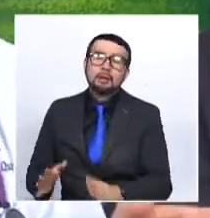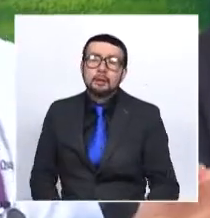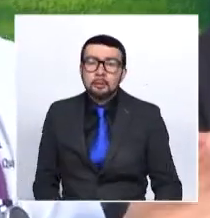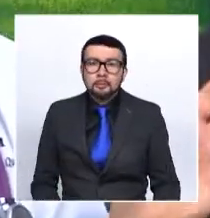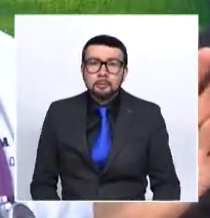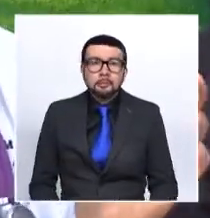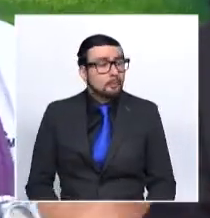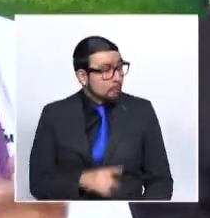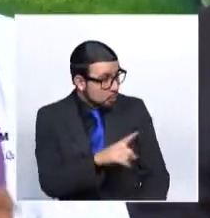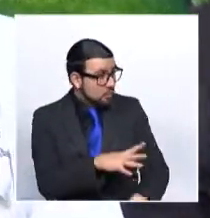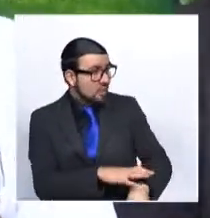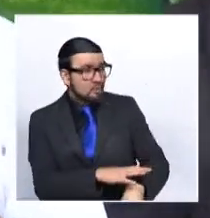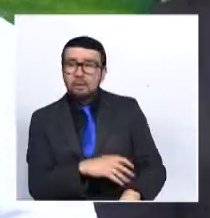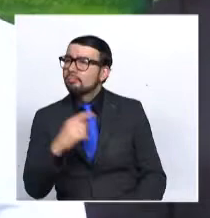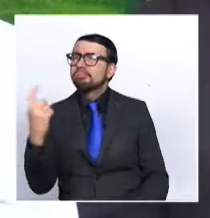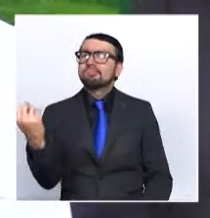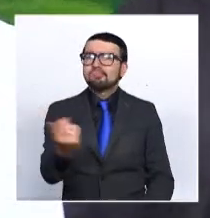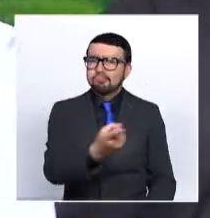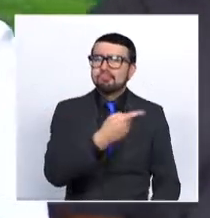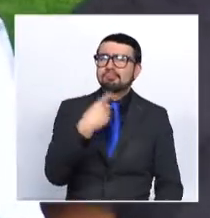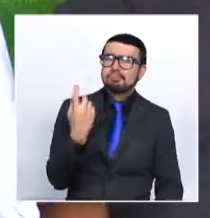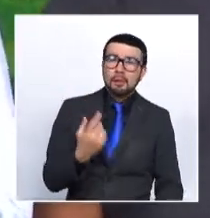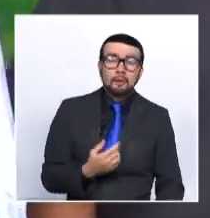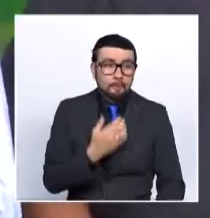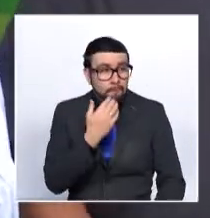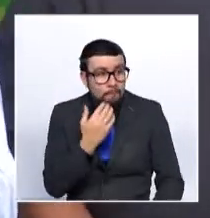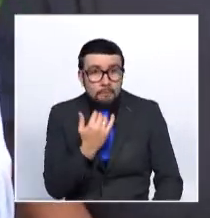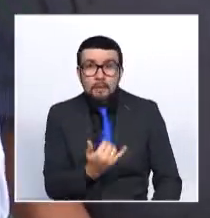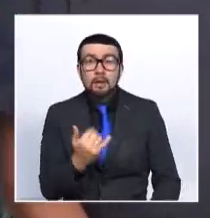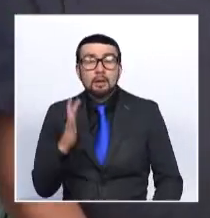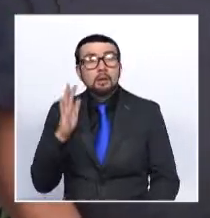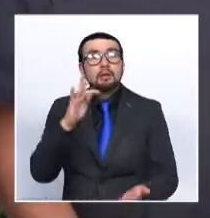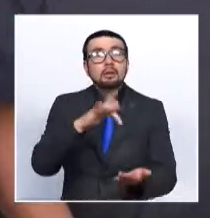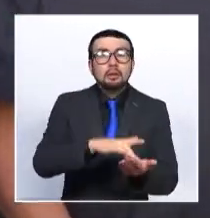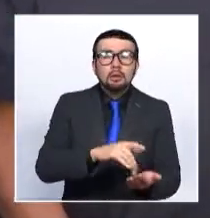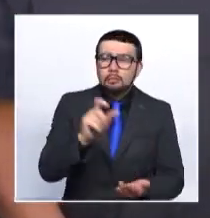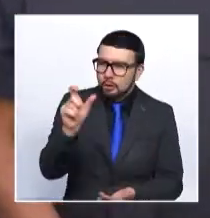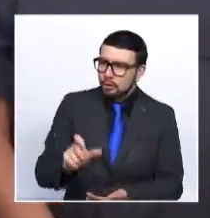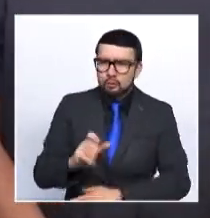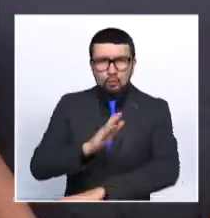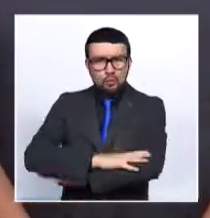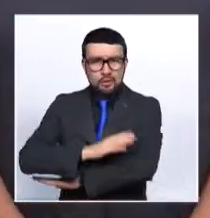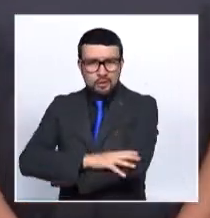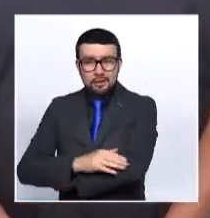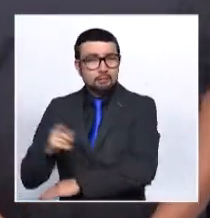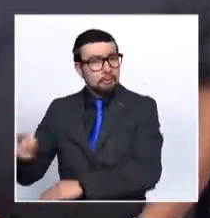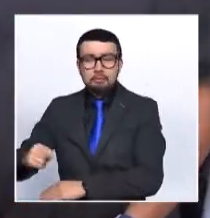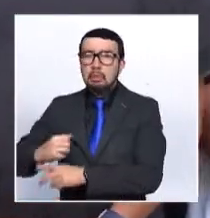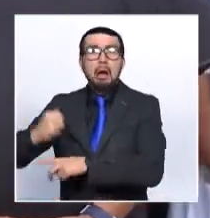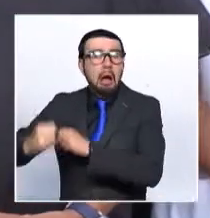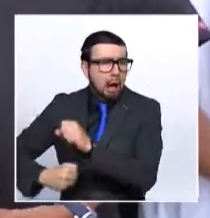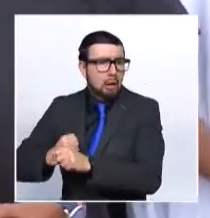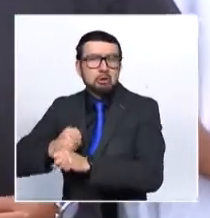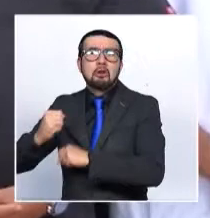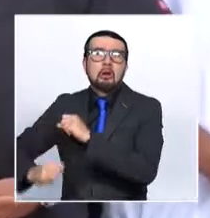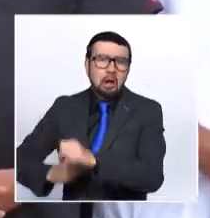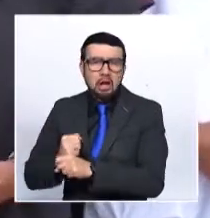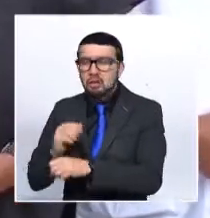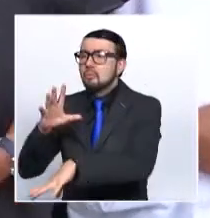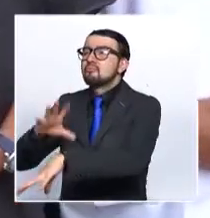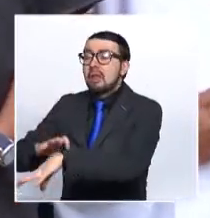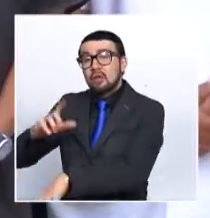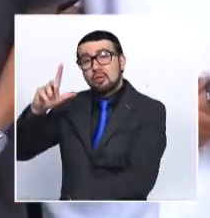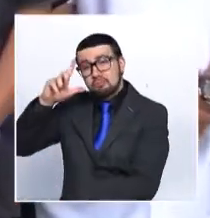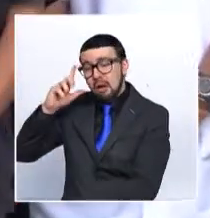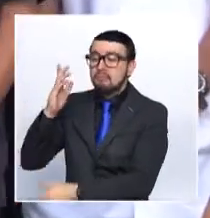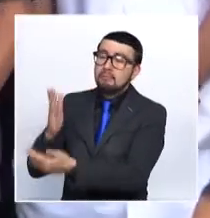médico y para todos nosotros, el hecho de ver una citología de una persona juiciosa, cada año con su citología, y después decir,